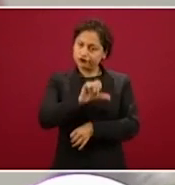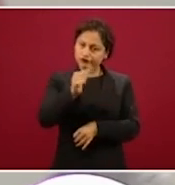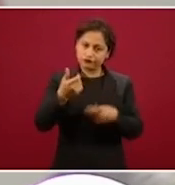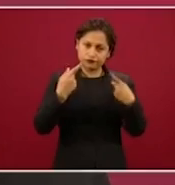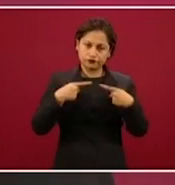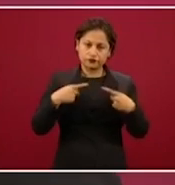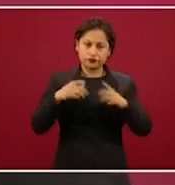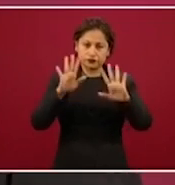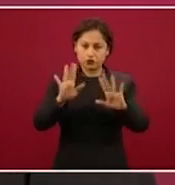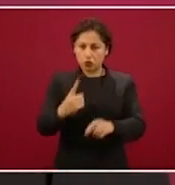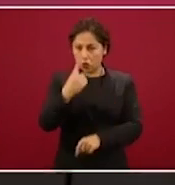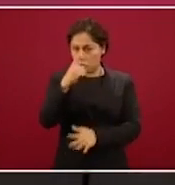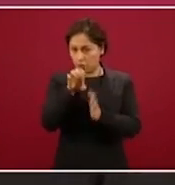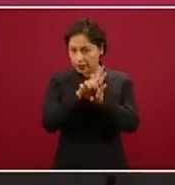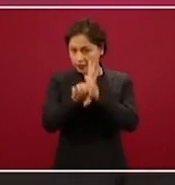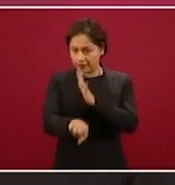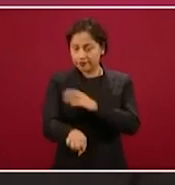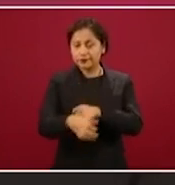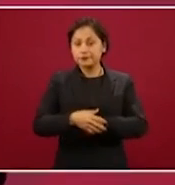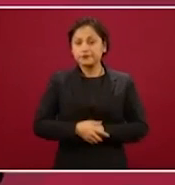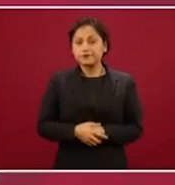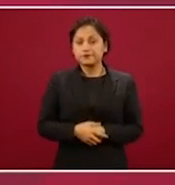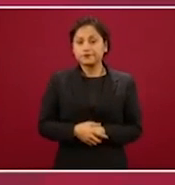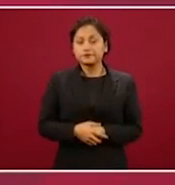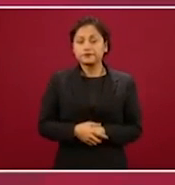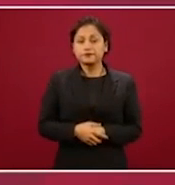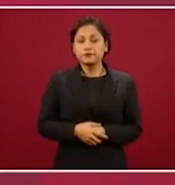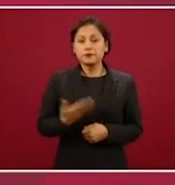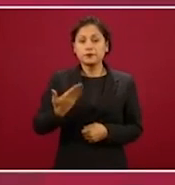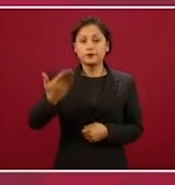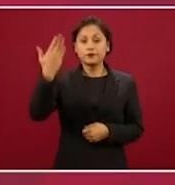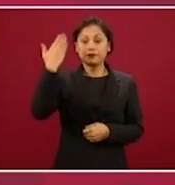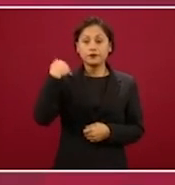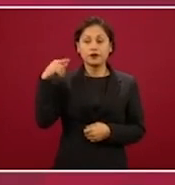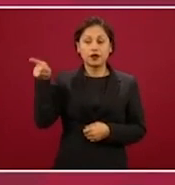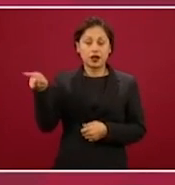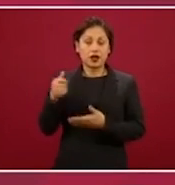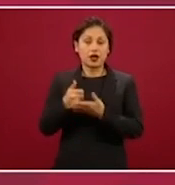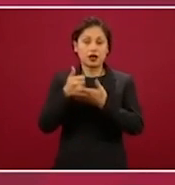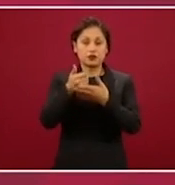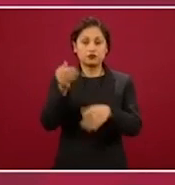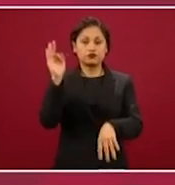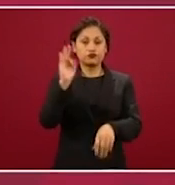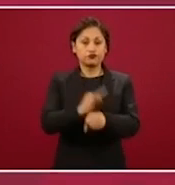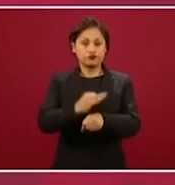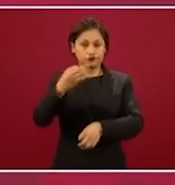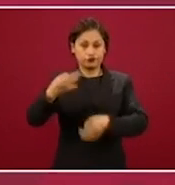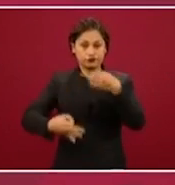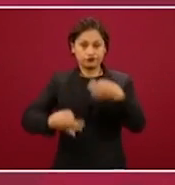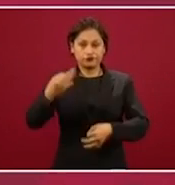que fue muy importante. Él fue el que